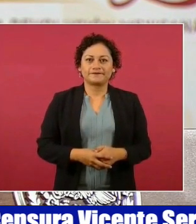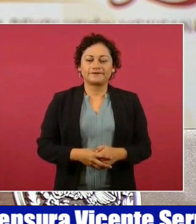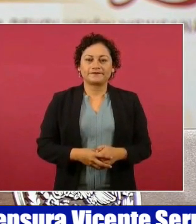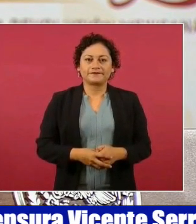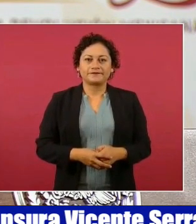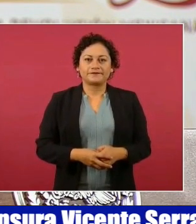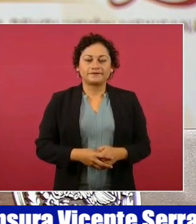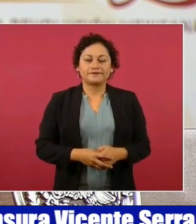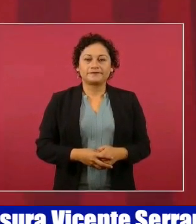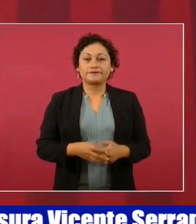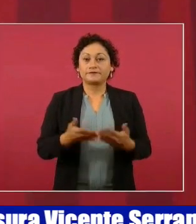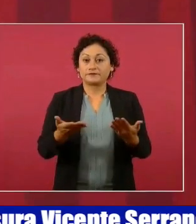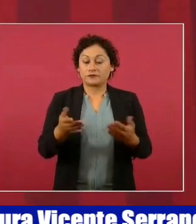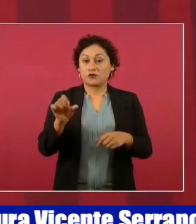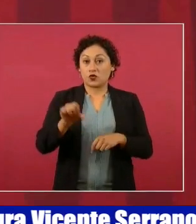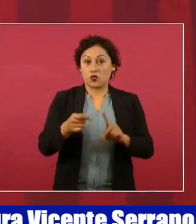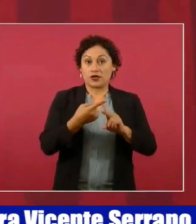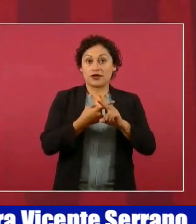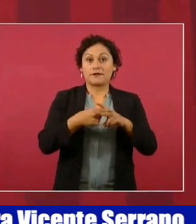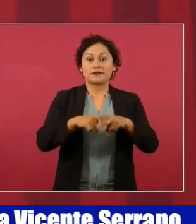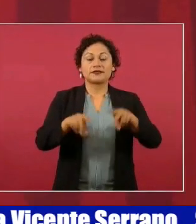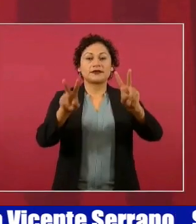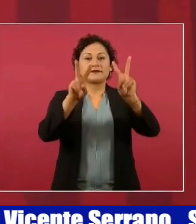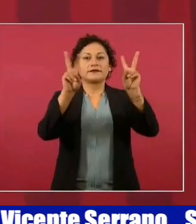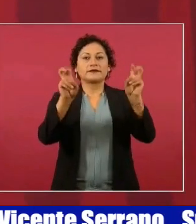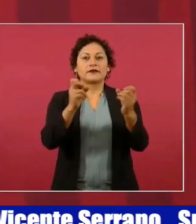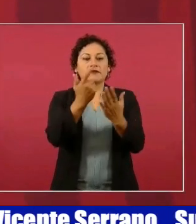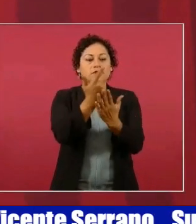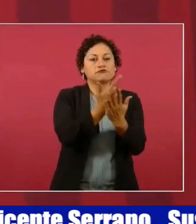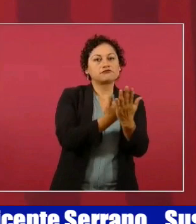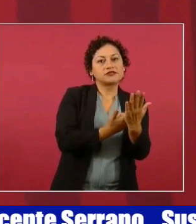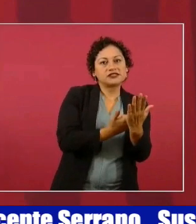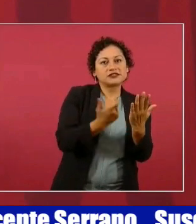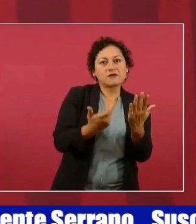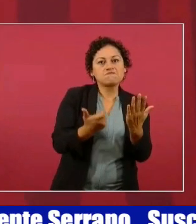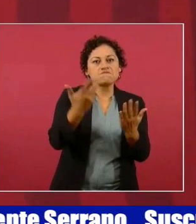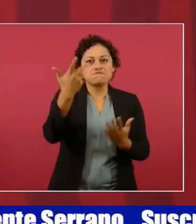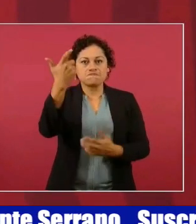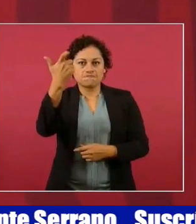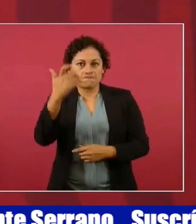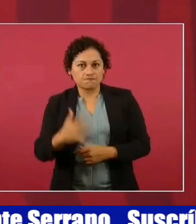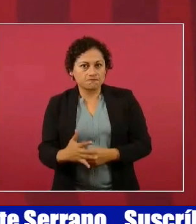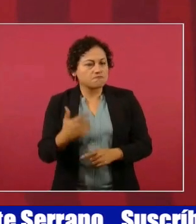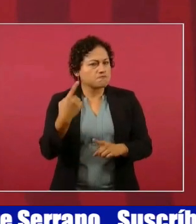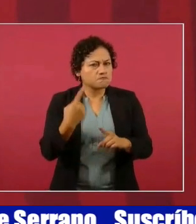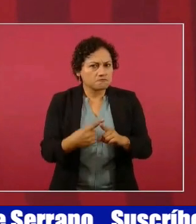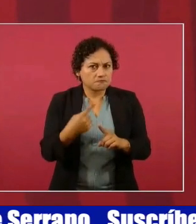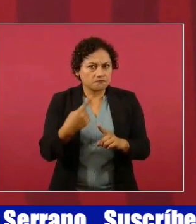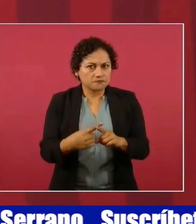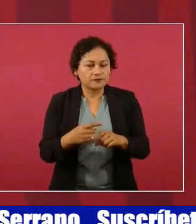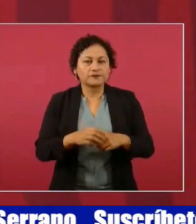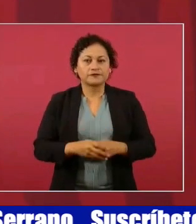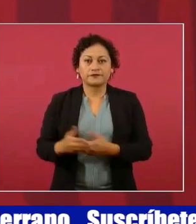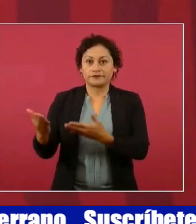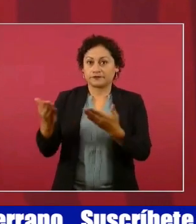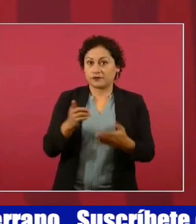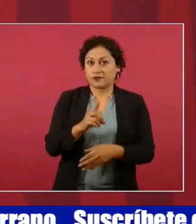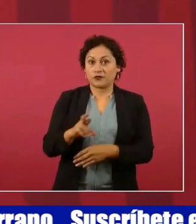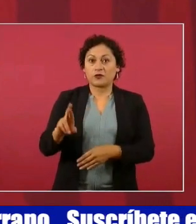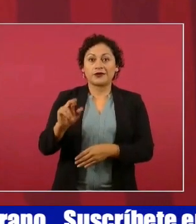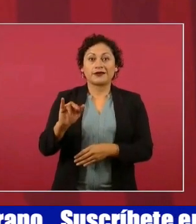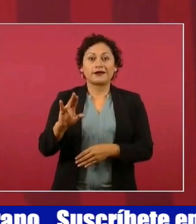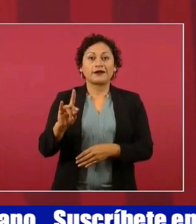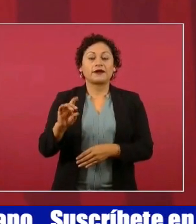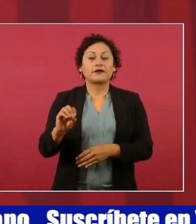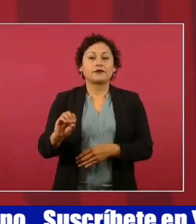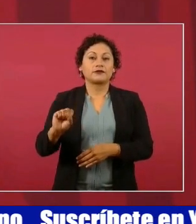al partido y mandarlo muy lejos, ¿no? Y ya, pues hoy usted ve cómo está en manos del muchucho de Jesús Zambrano,